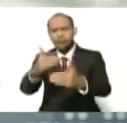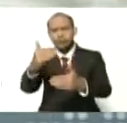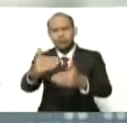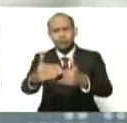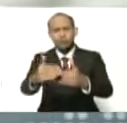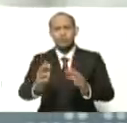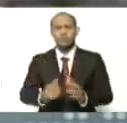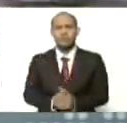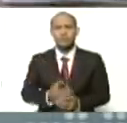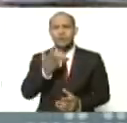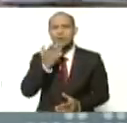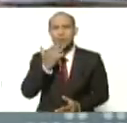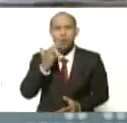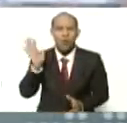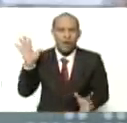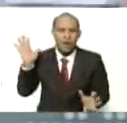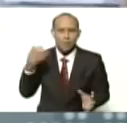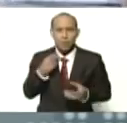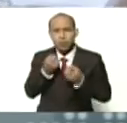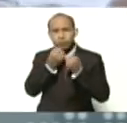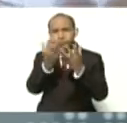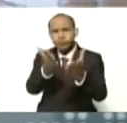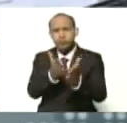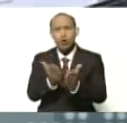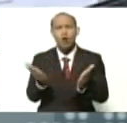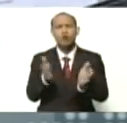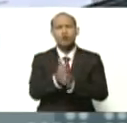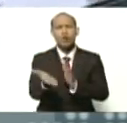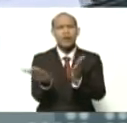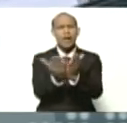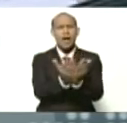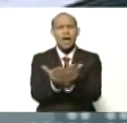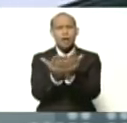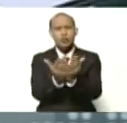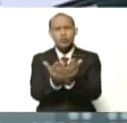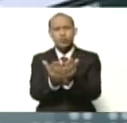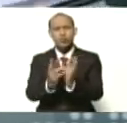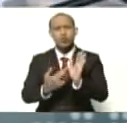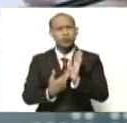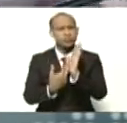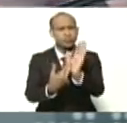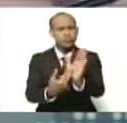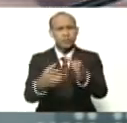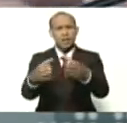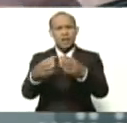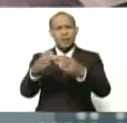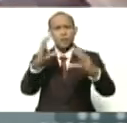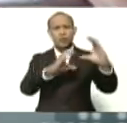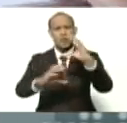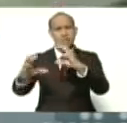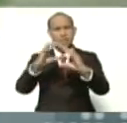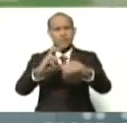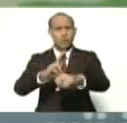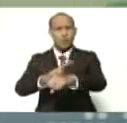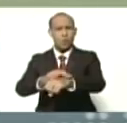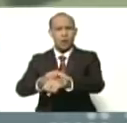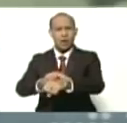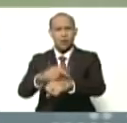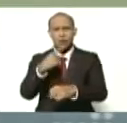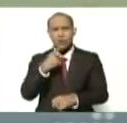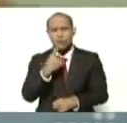un comentario de los estudios de las recomendaciones del equipo científico y médico